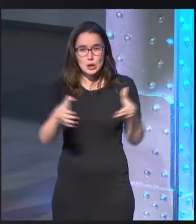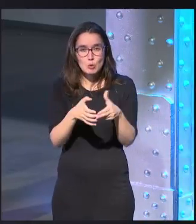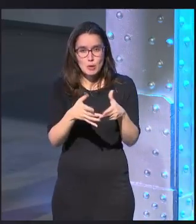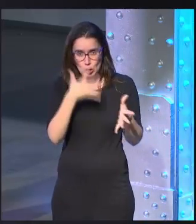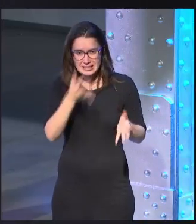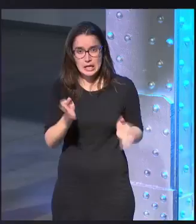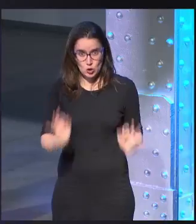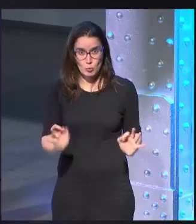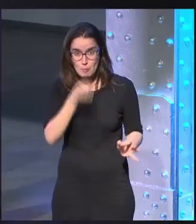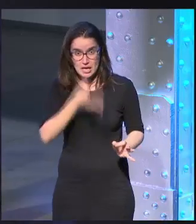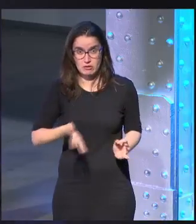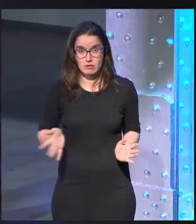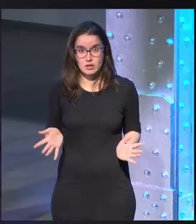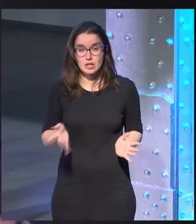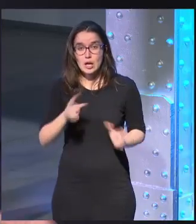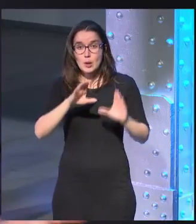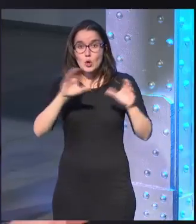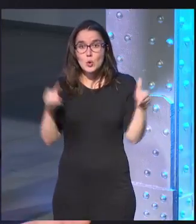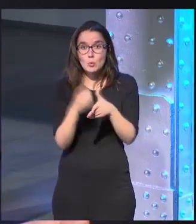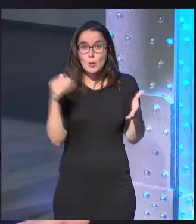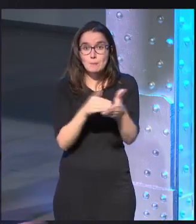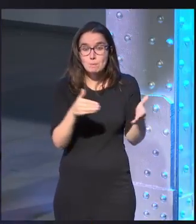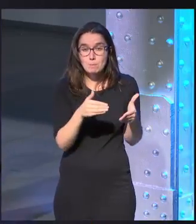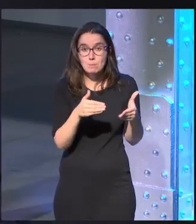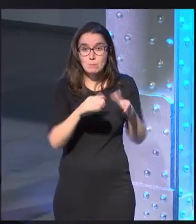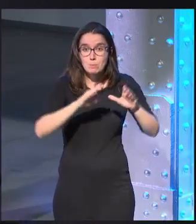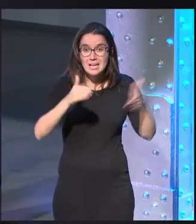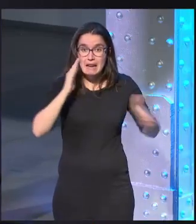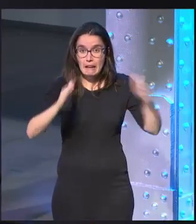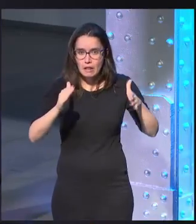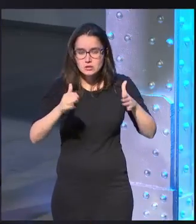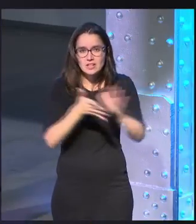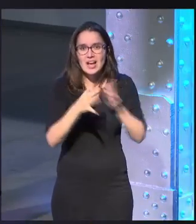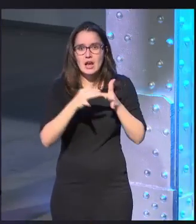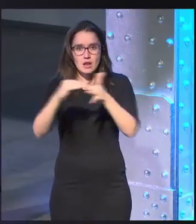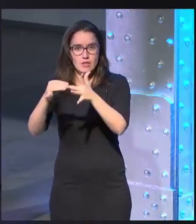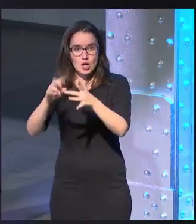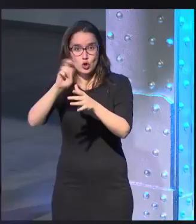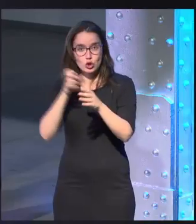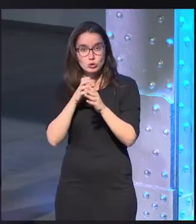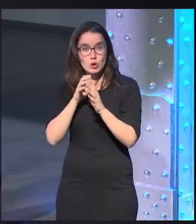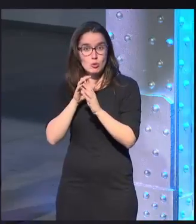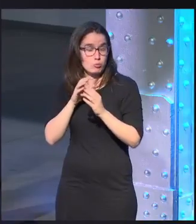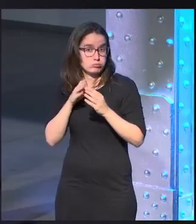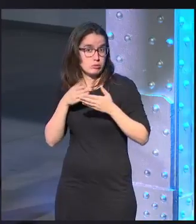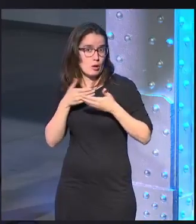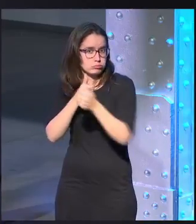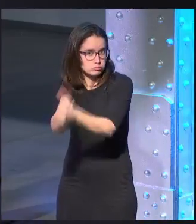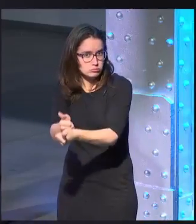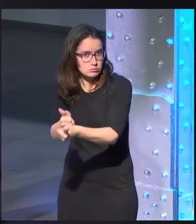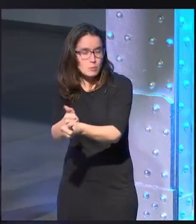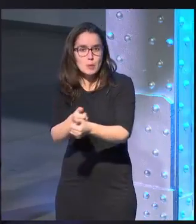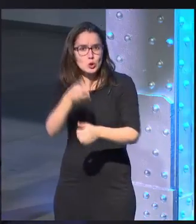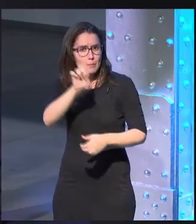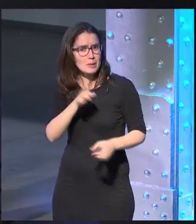pero en serio. El millennial que lidera es el líder, todos los demás le siguen, pero ellos también tienen su cuota